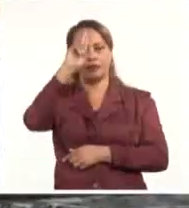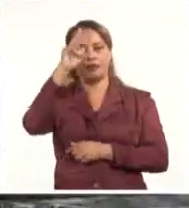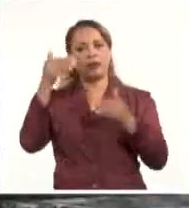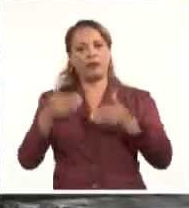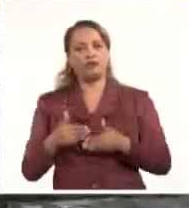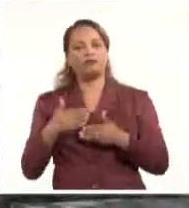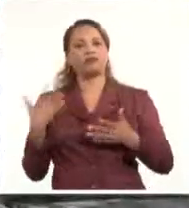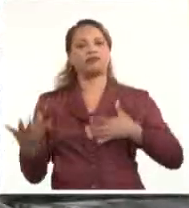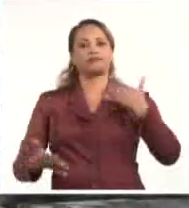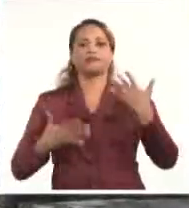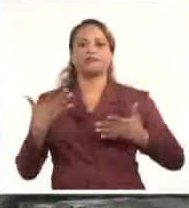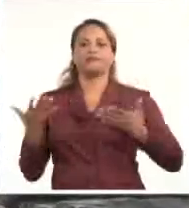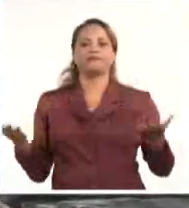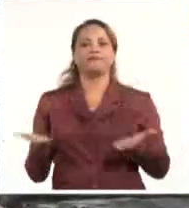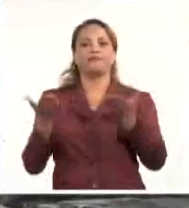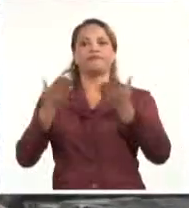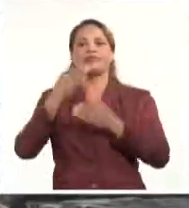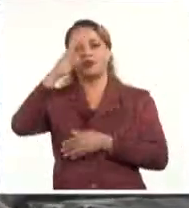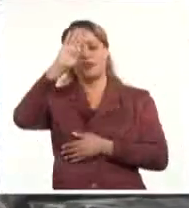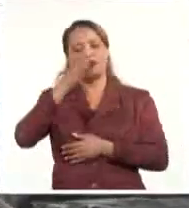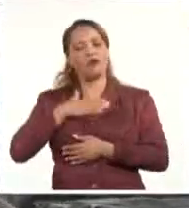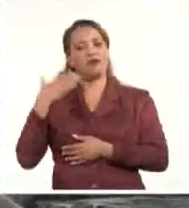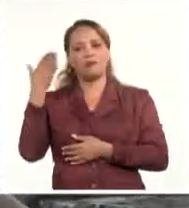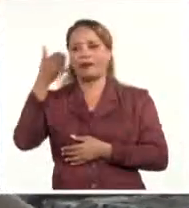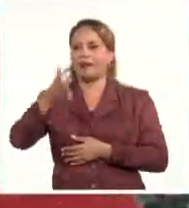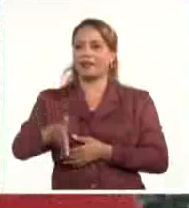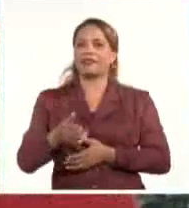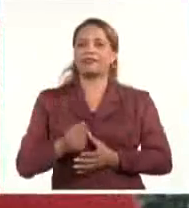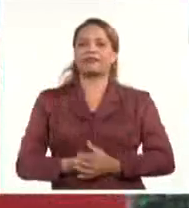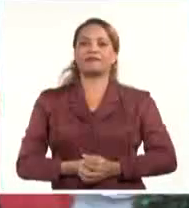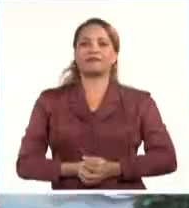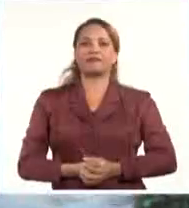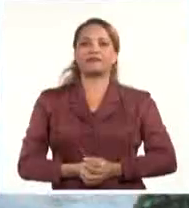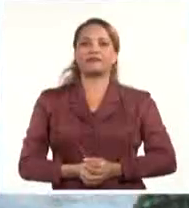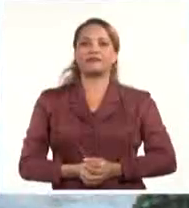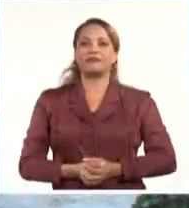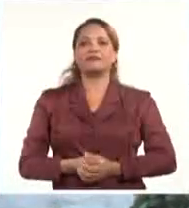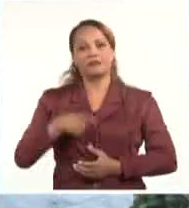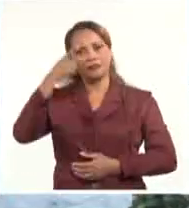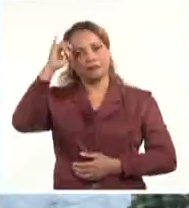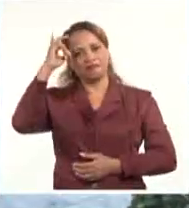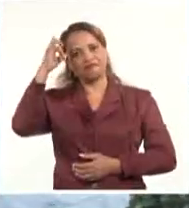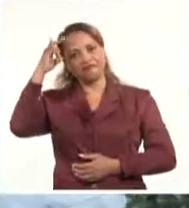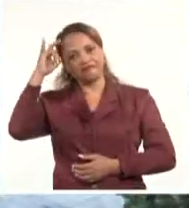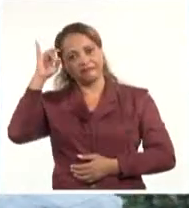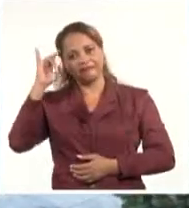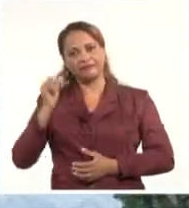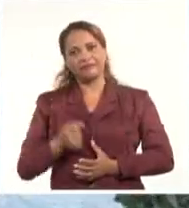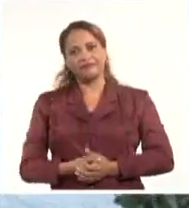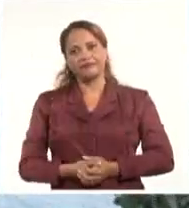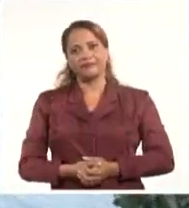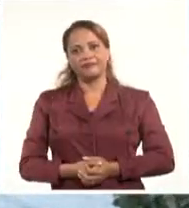prosperidad y a los cubanos para adelante, como dice, como decimos. Sí, sí, sí.